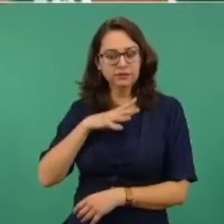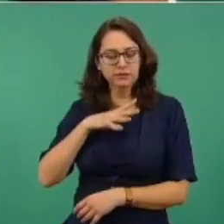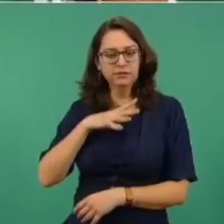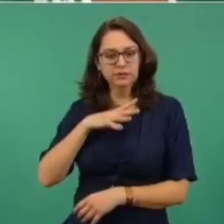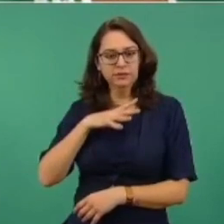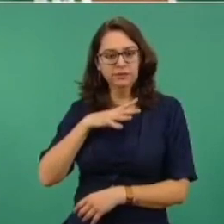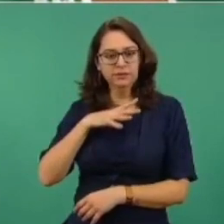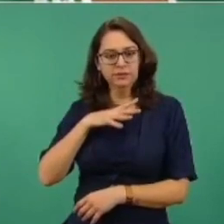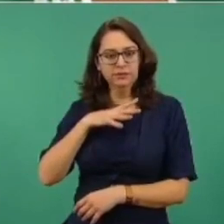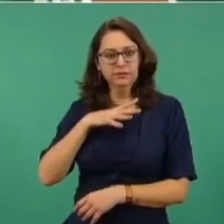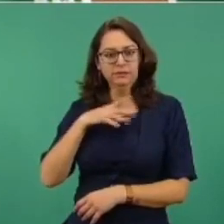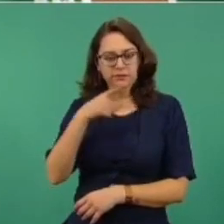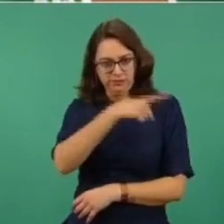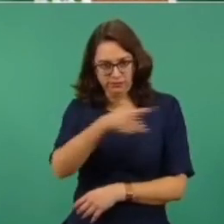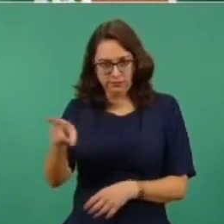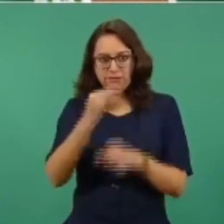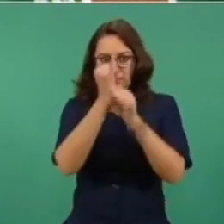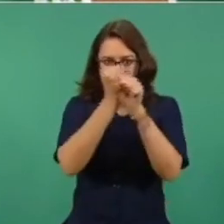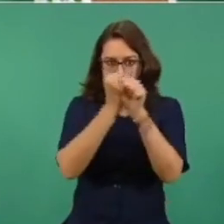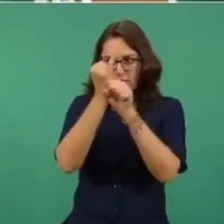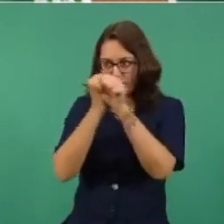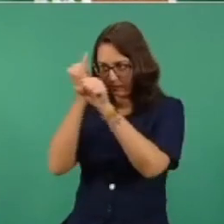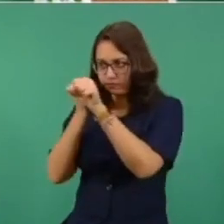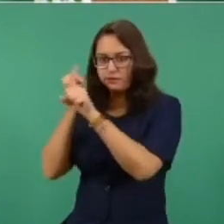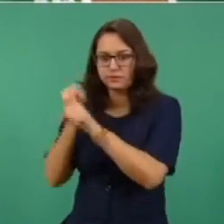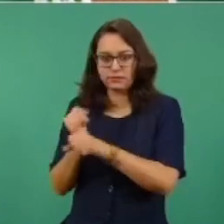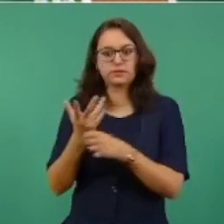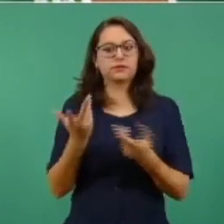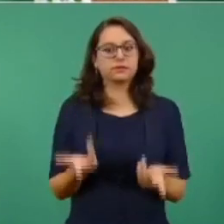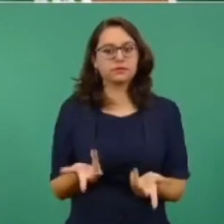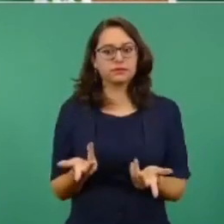Y vayan a hacer una investigación y pregunten